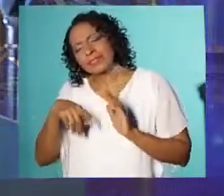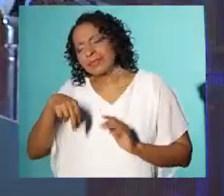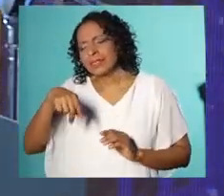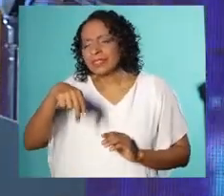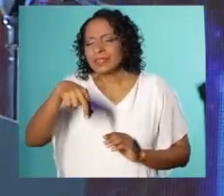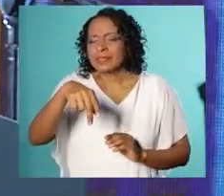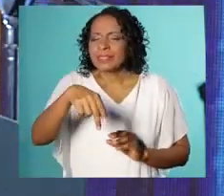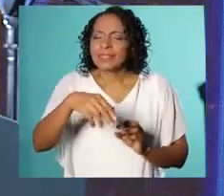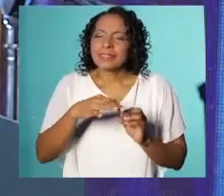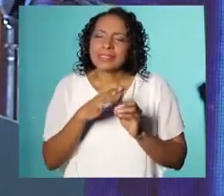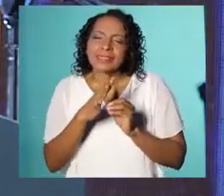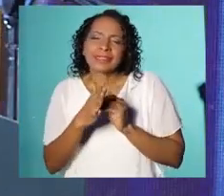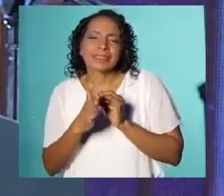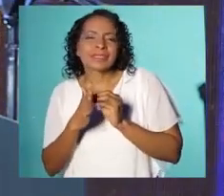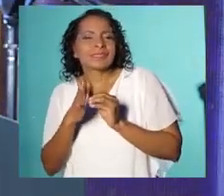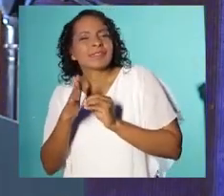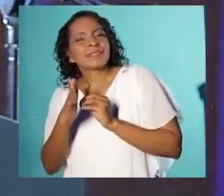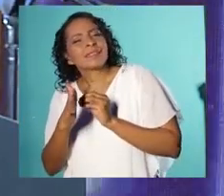Vamos despacio,